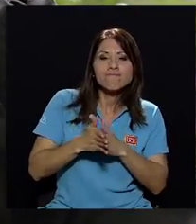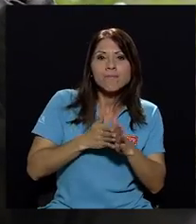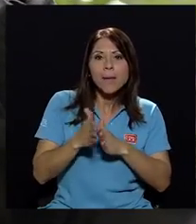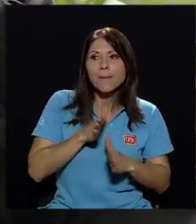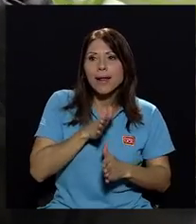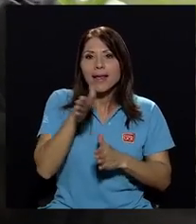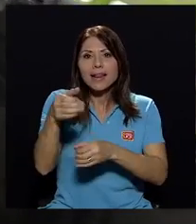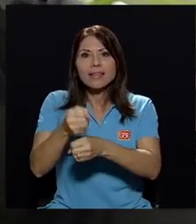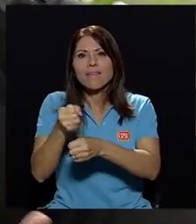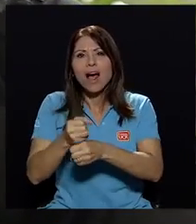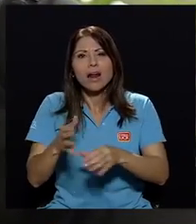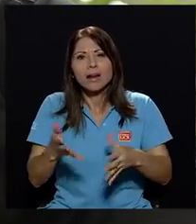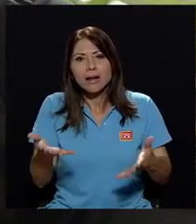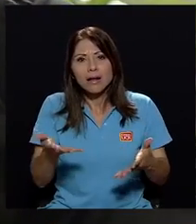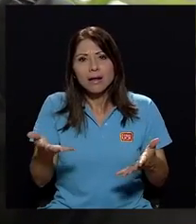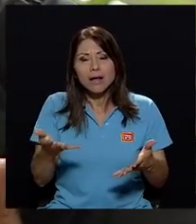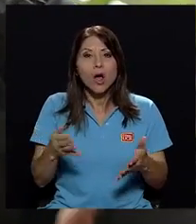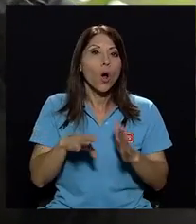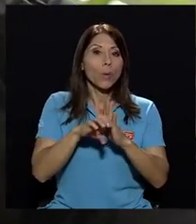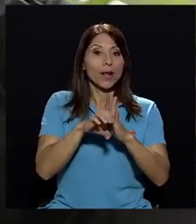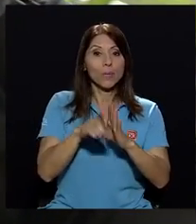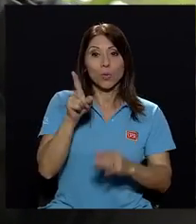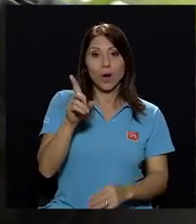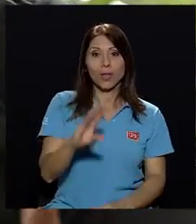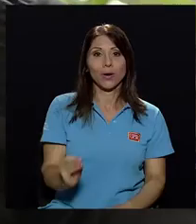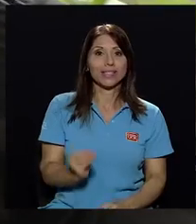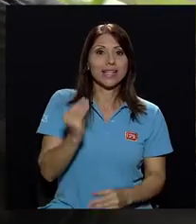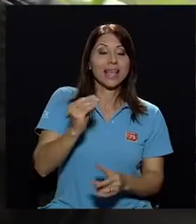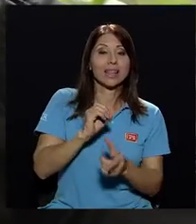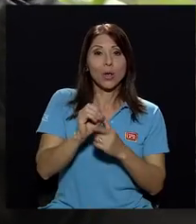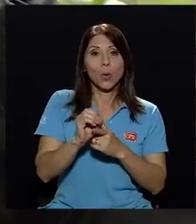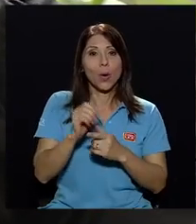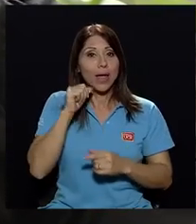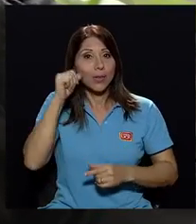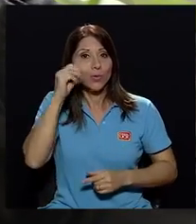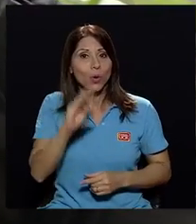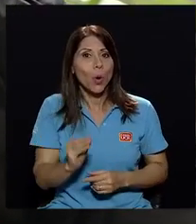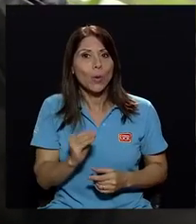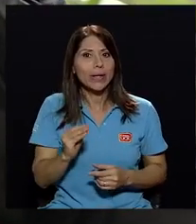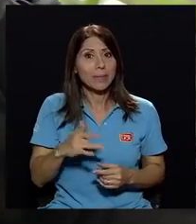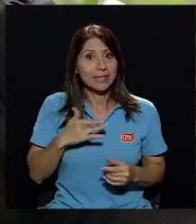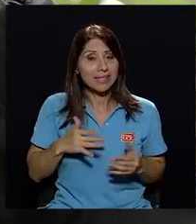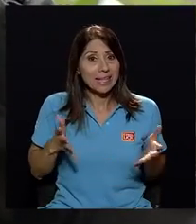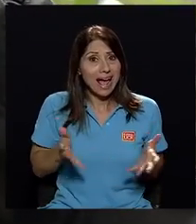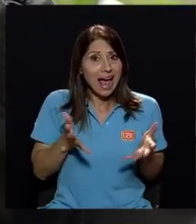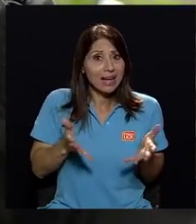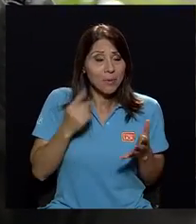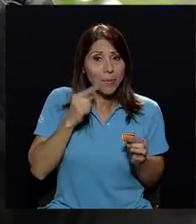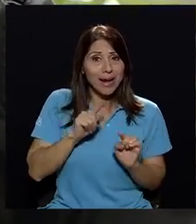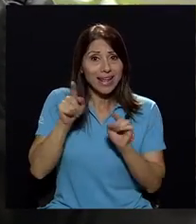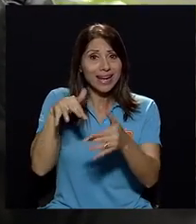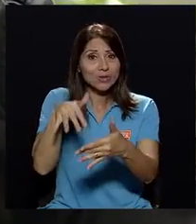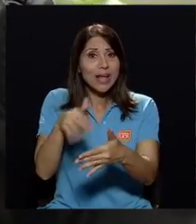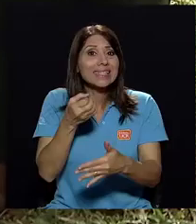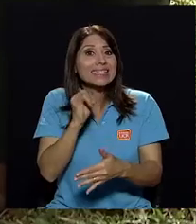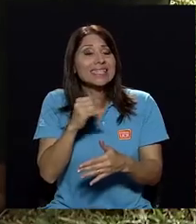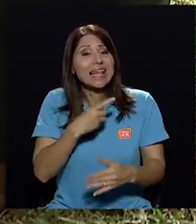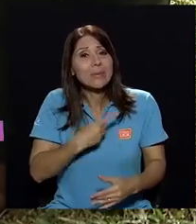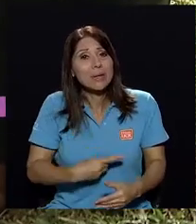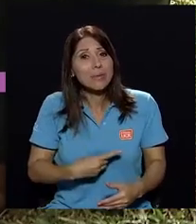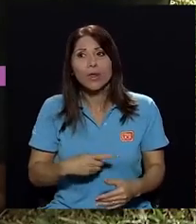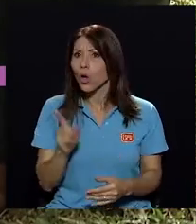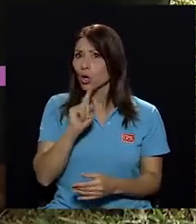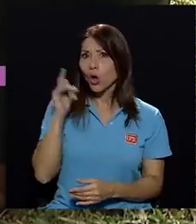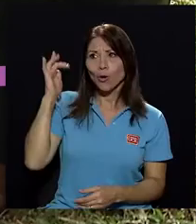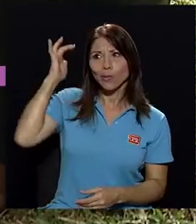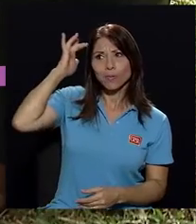cuando está deprimida? ¿Qué ánimos va a tener un adolescente, un adulto joven, para ir a estudiar si está deprimido. No lo enmascara, digamos, no